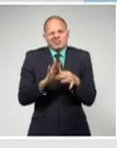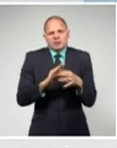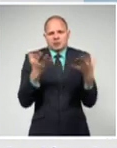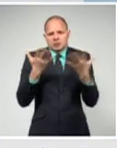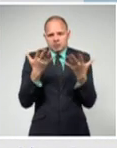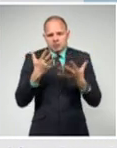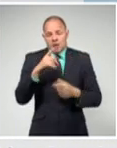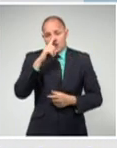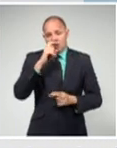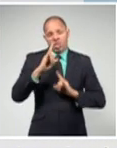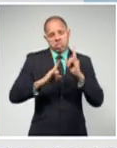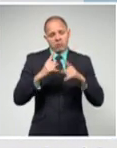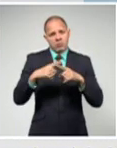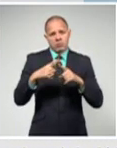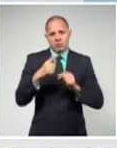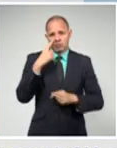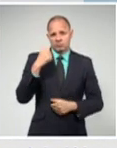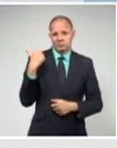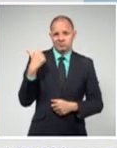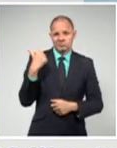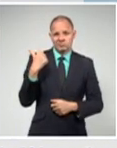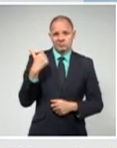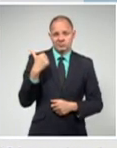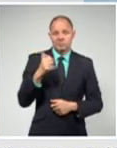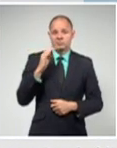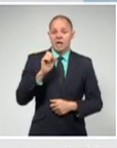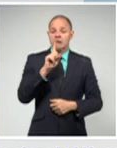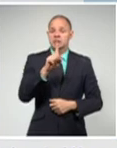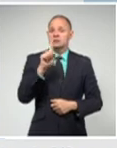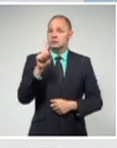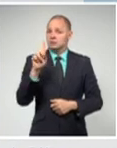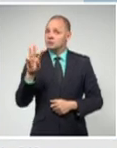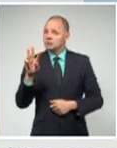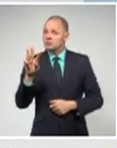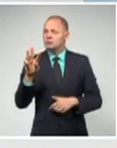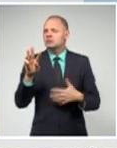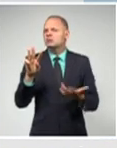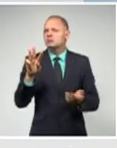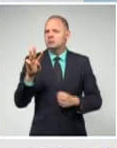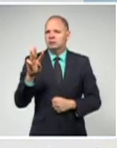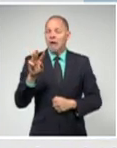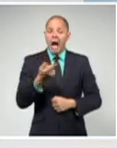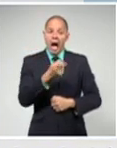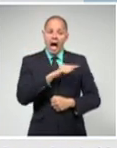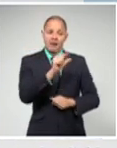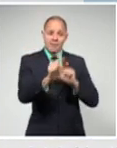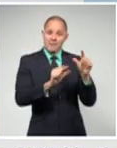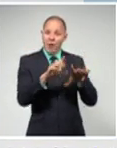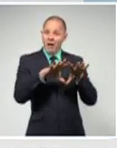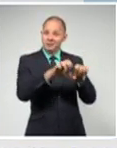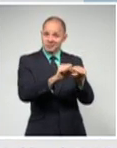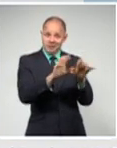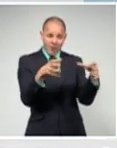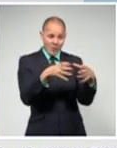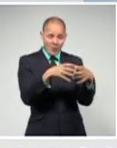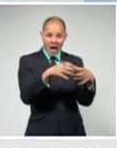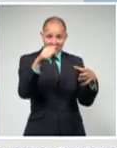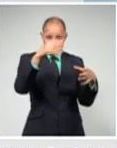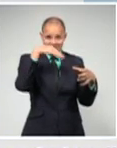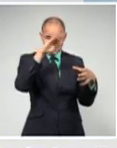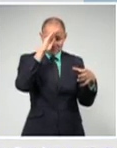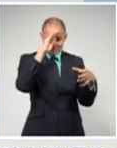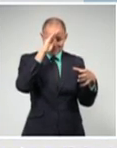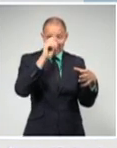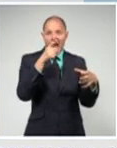tienen. 113, el 14,2% de todos los diagnosticados ayer en Cuba, menores de